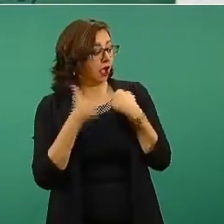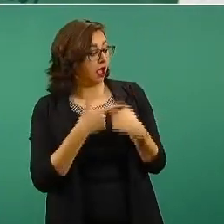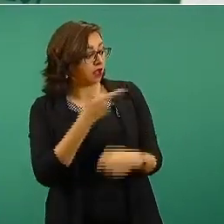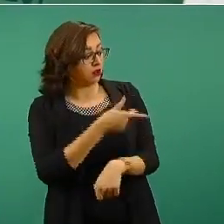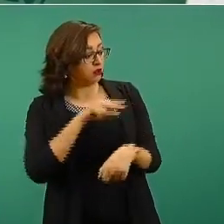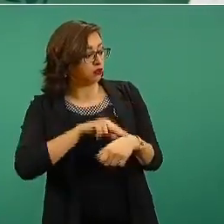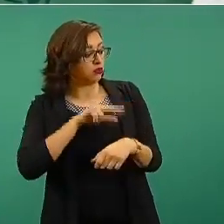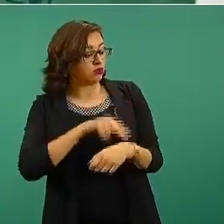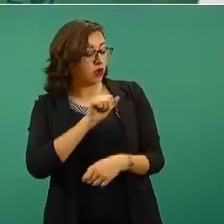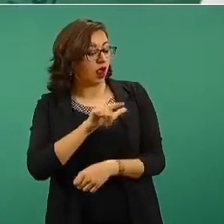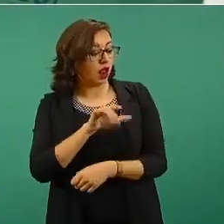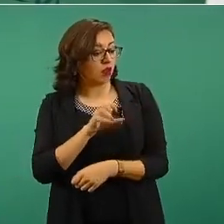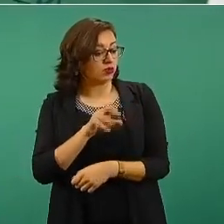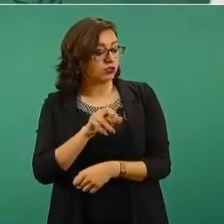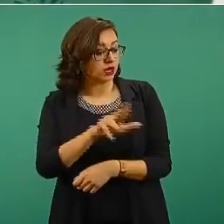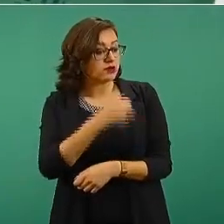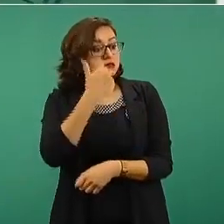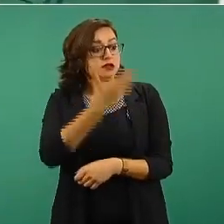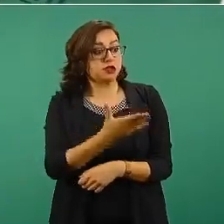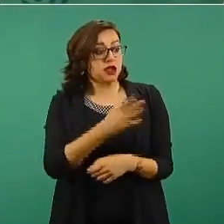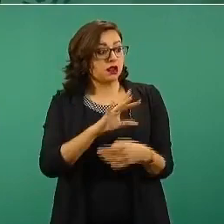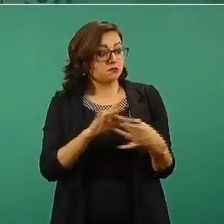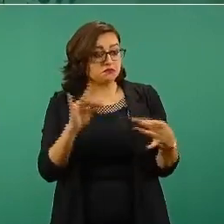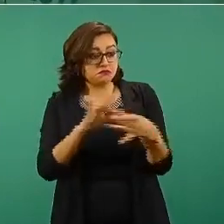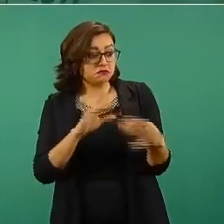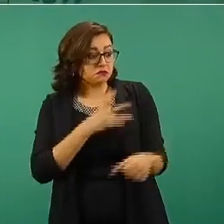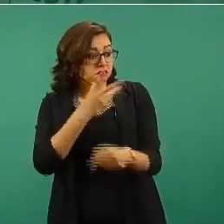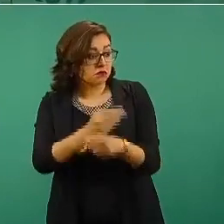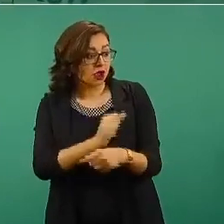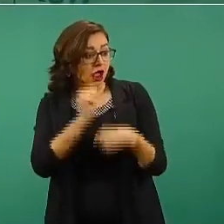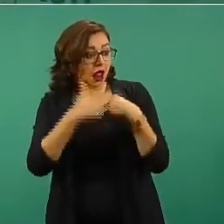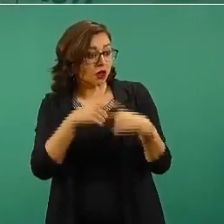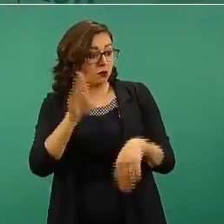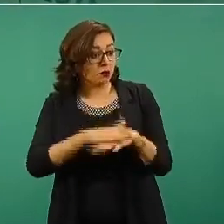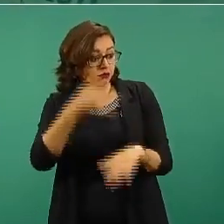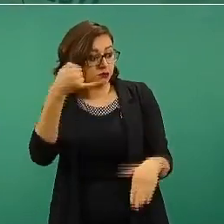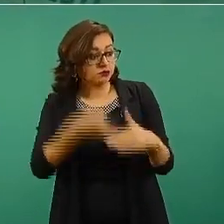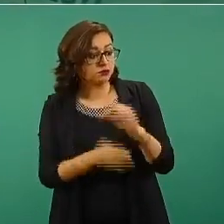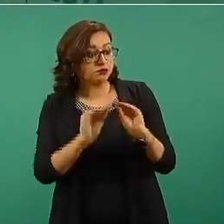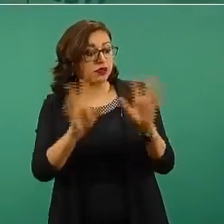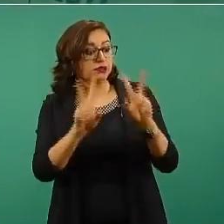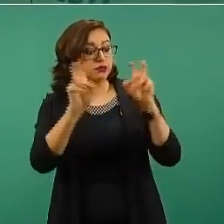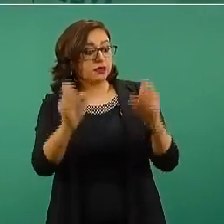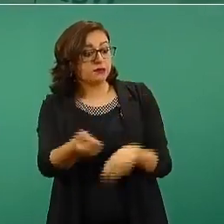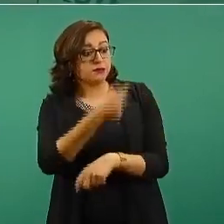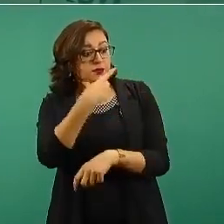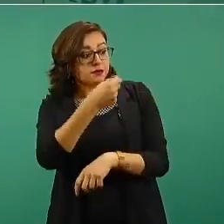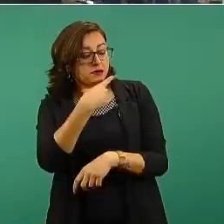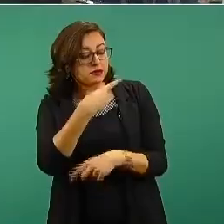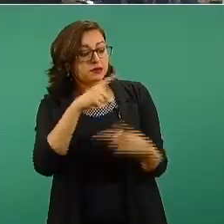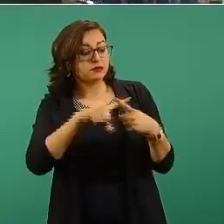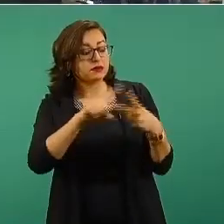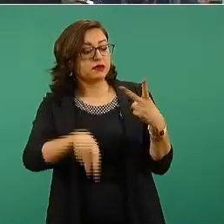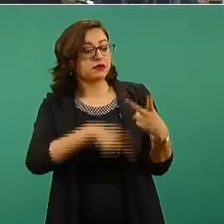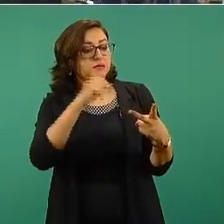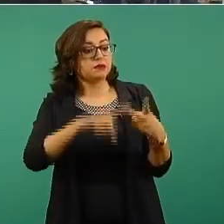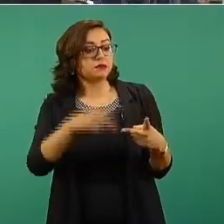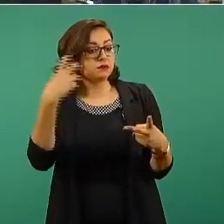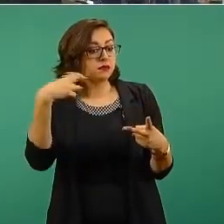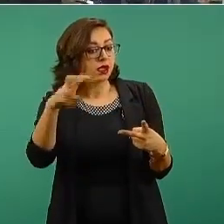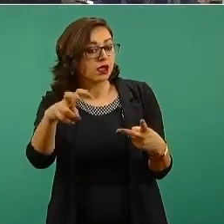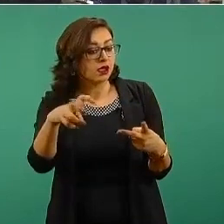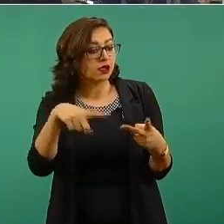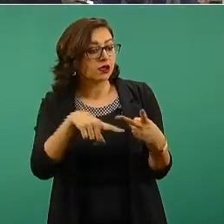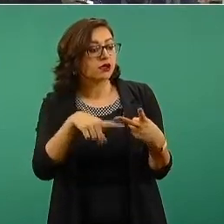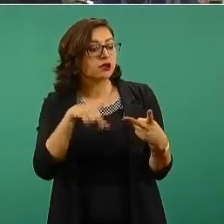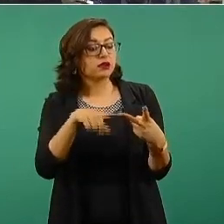Alcocer quiera contestar de manera más precisa lo de los medicamentos y lo del viaje